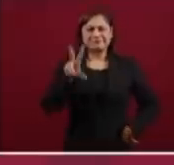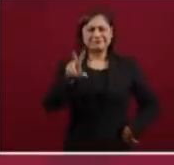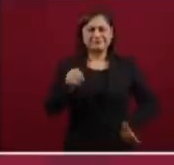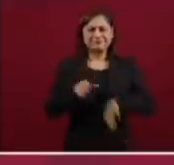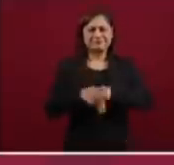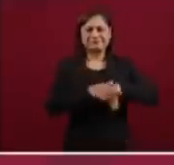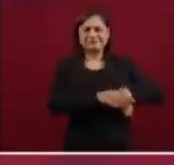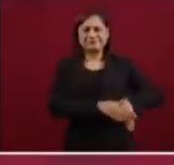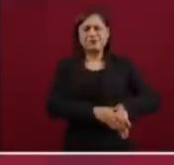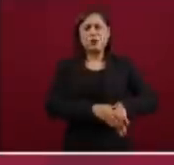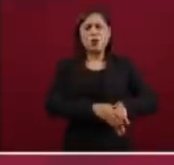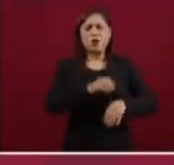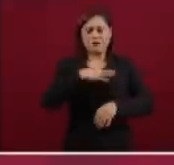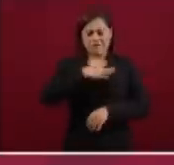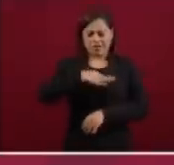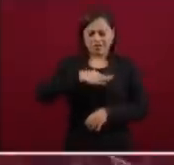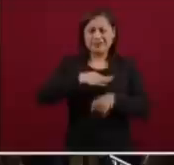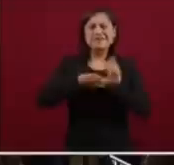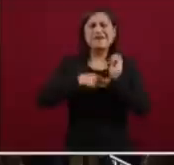y con el prójimo